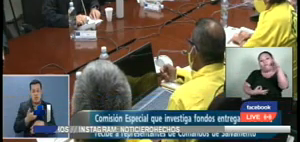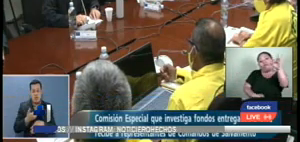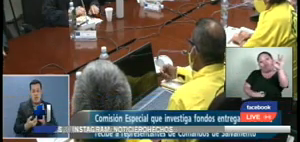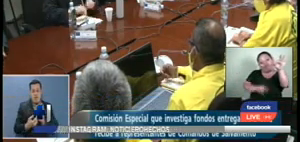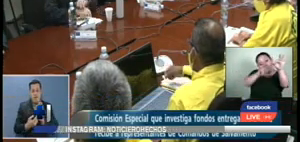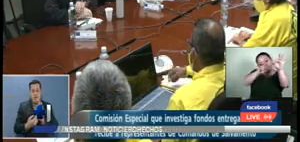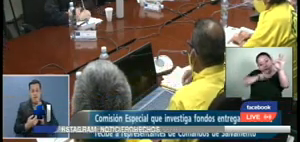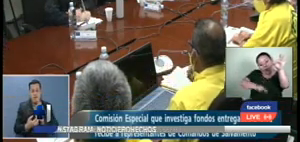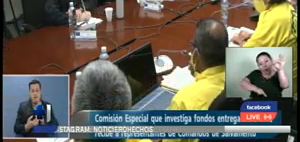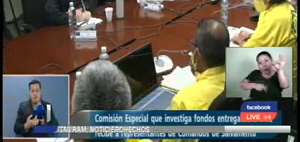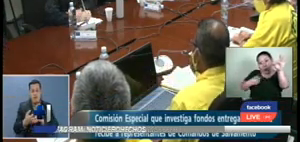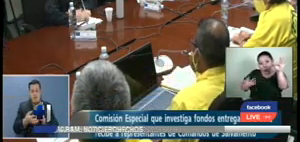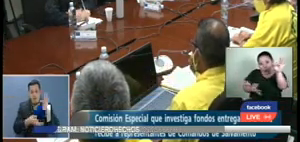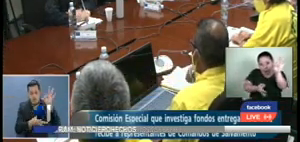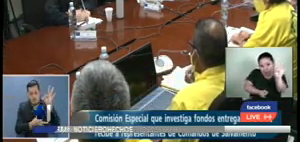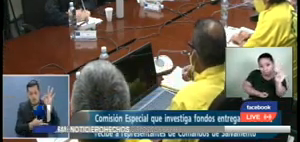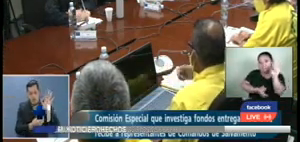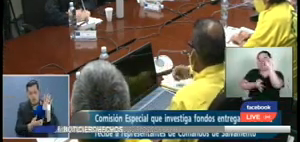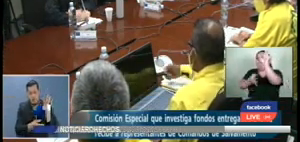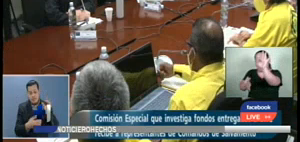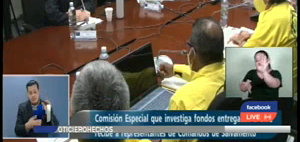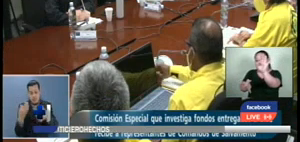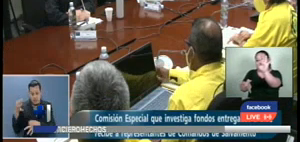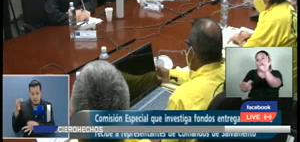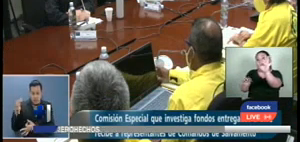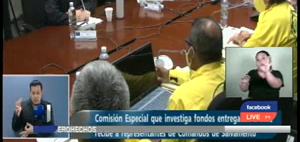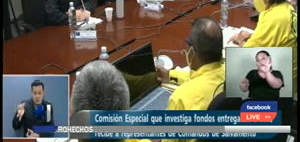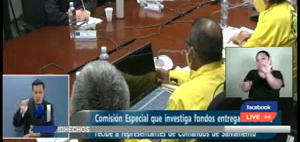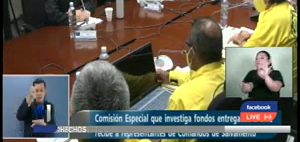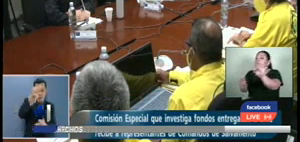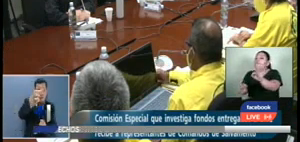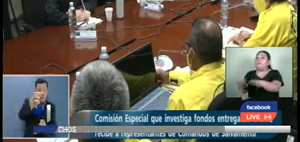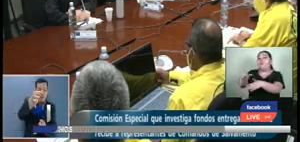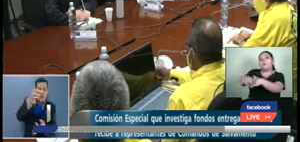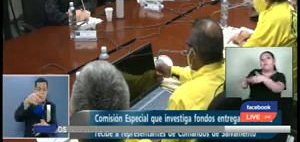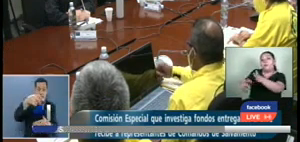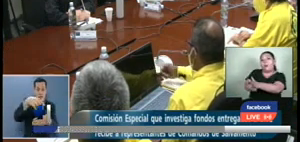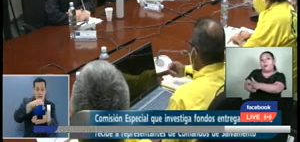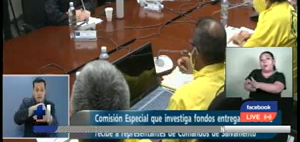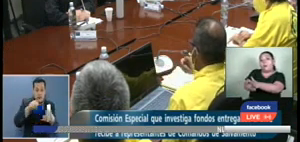presentamos la pieza de correspondencia a la Asamblea